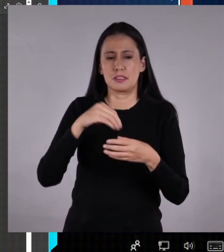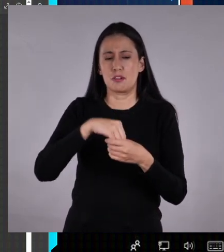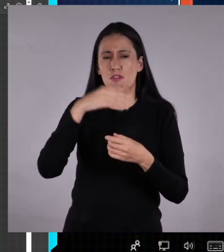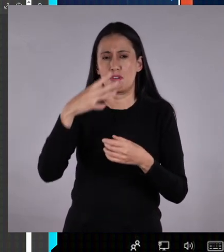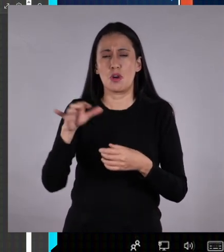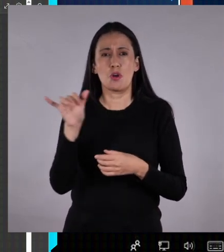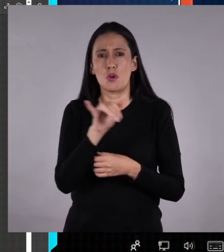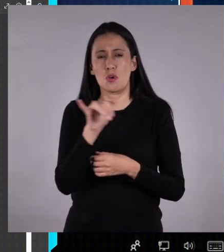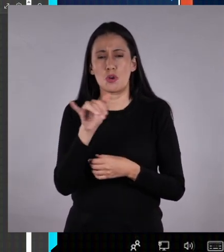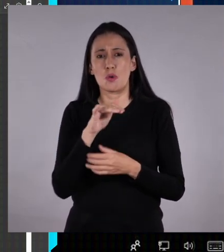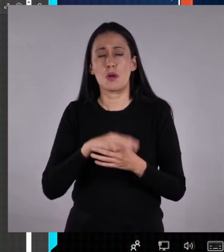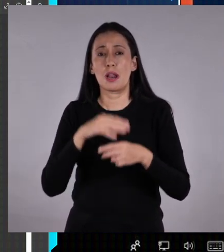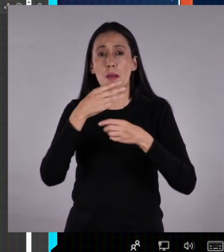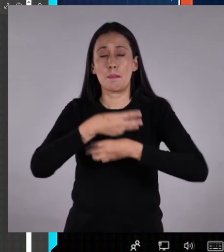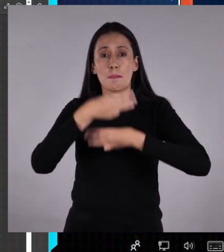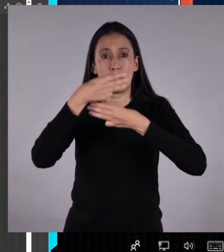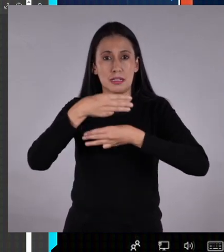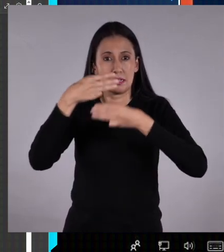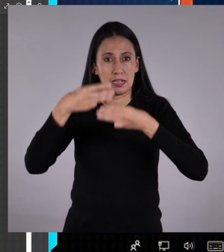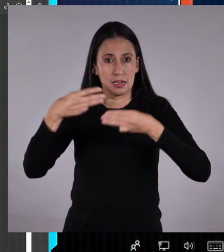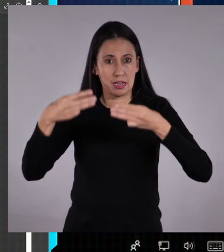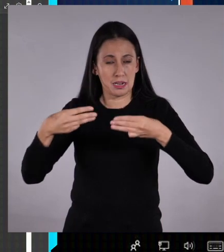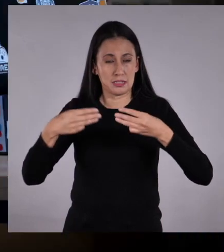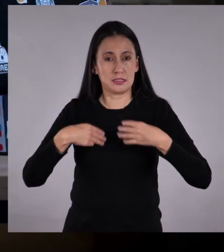importantes, el trabajo o el hogar.